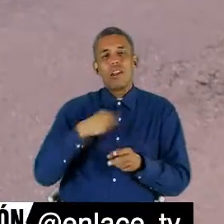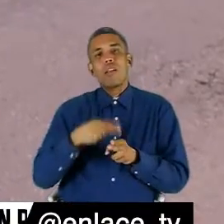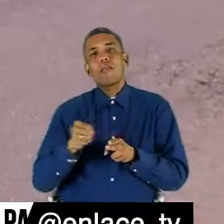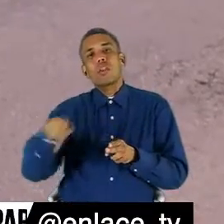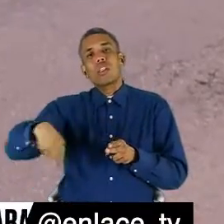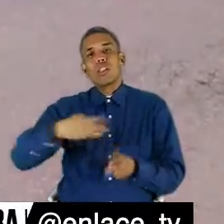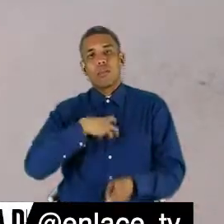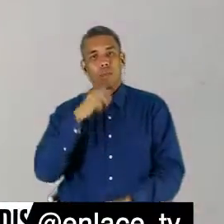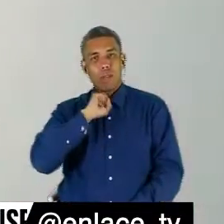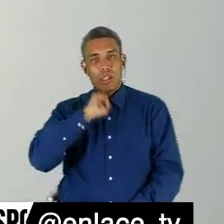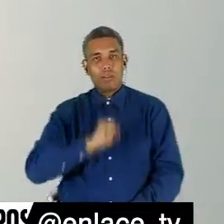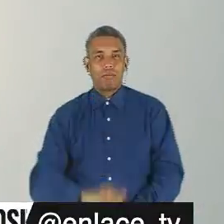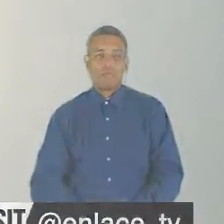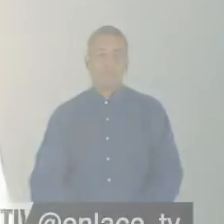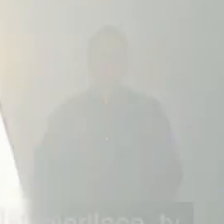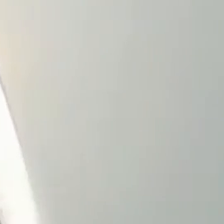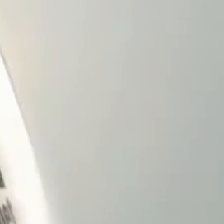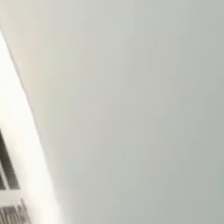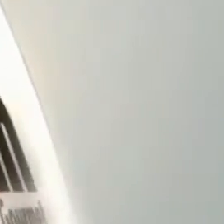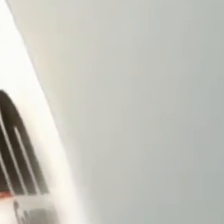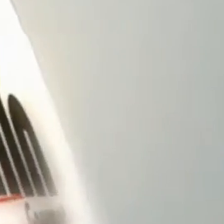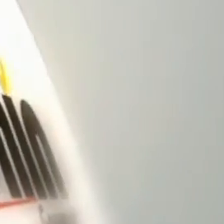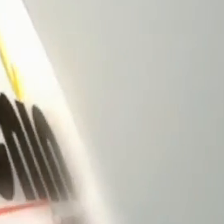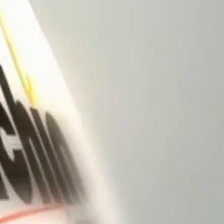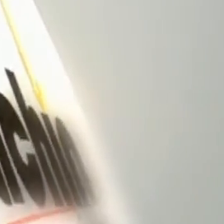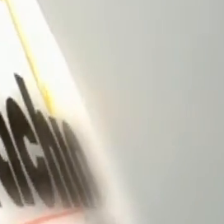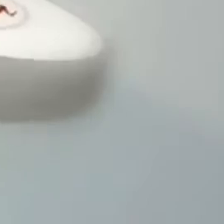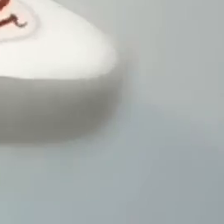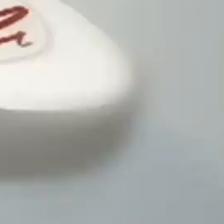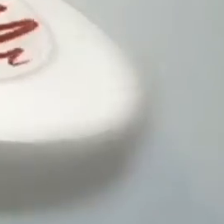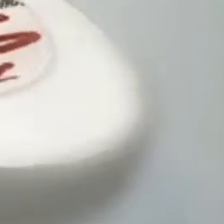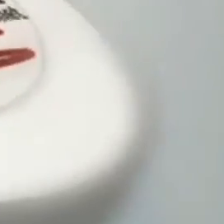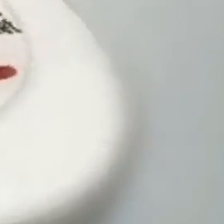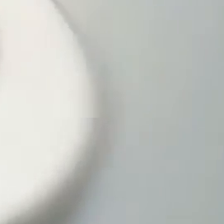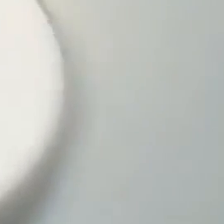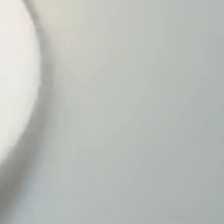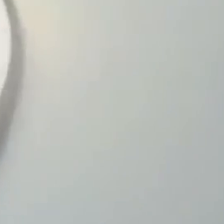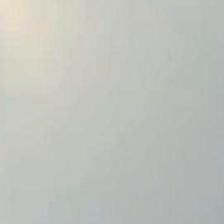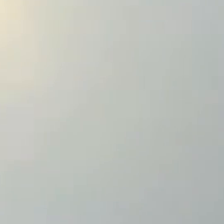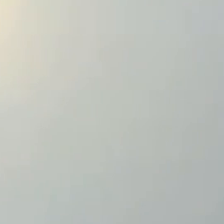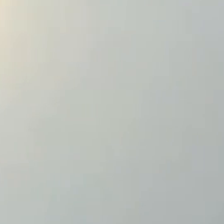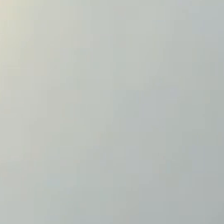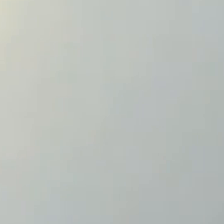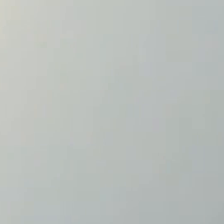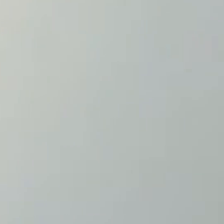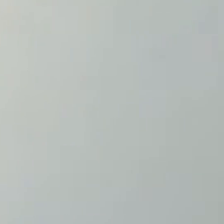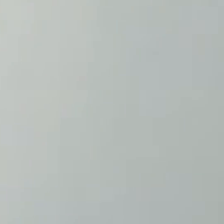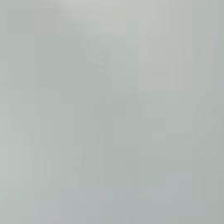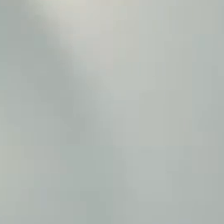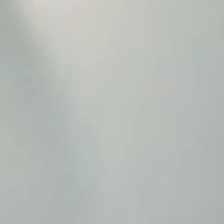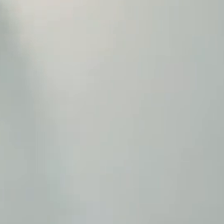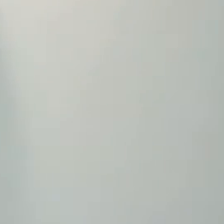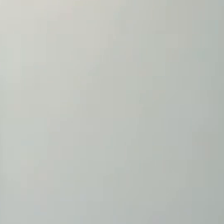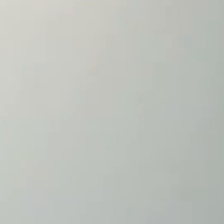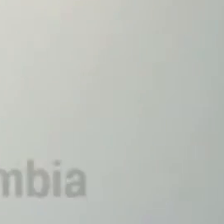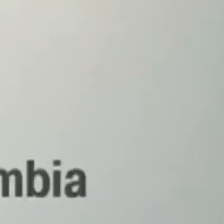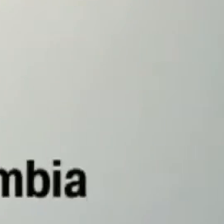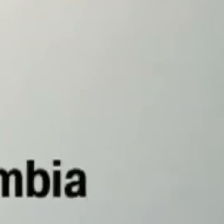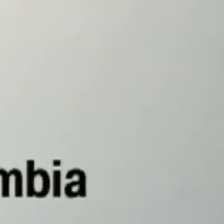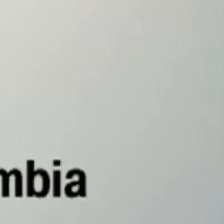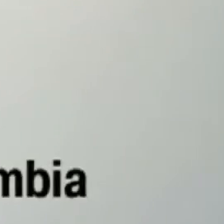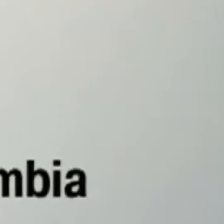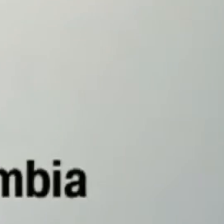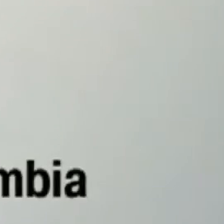Bermeja. Hasta aquí los deportes, con el patrocinio de Restaurante El Machín Gourmet, ahora en su nueva sede en el